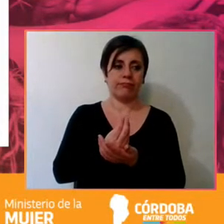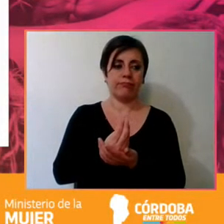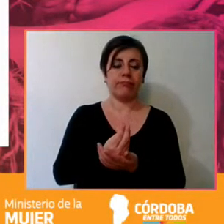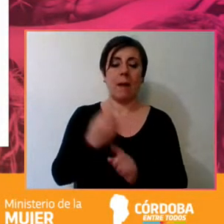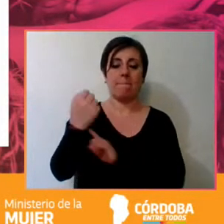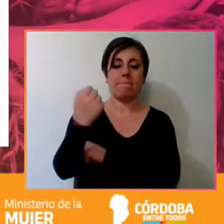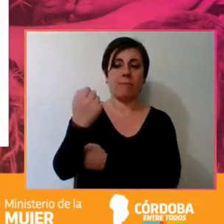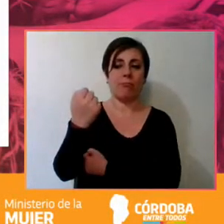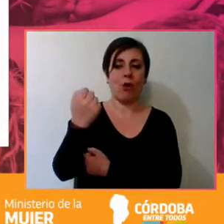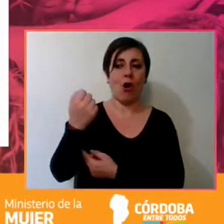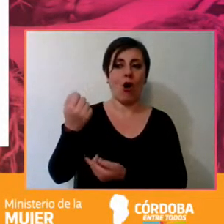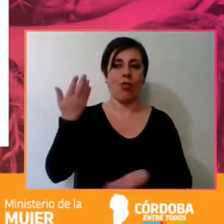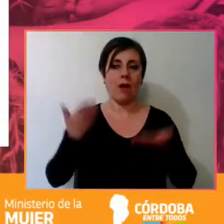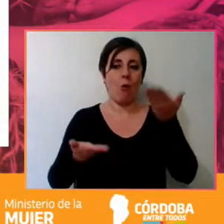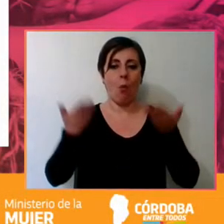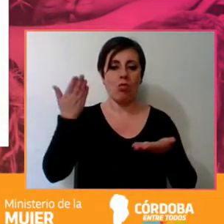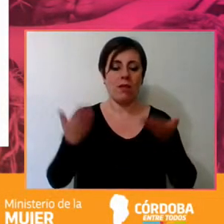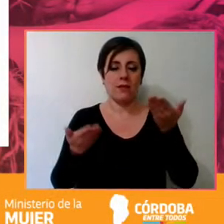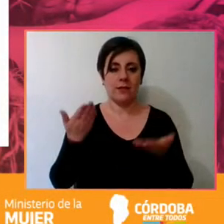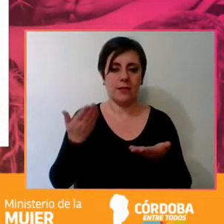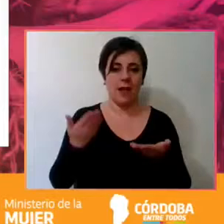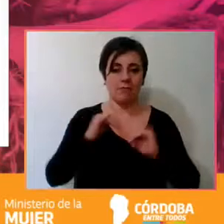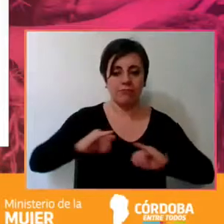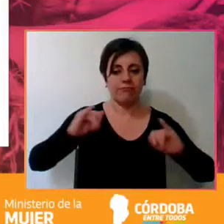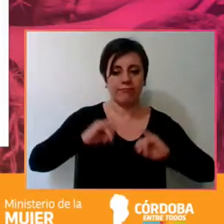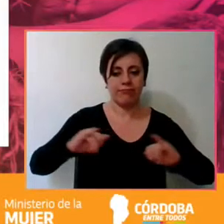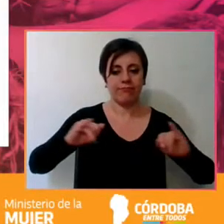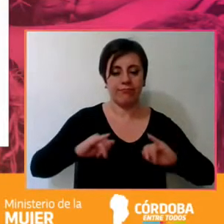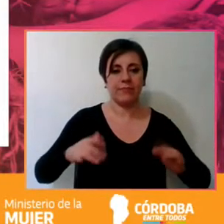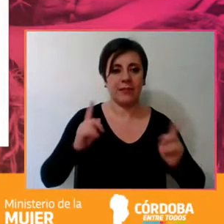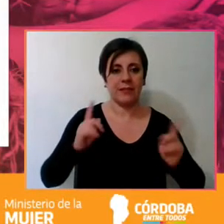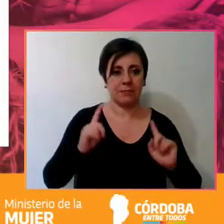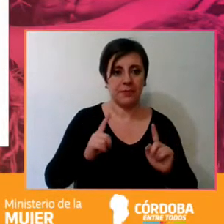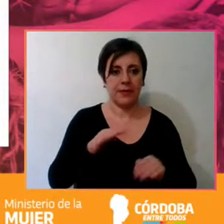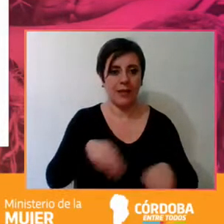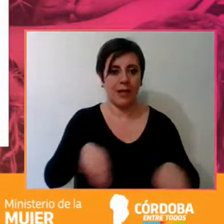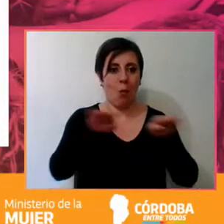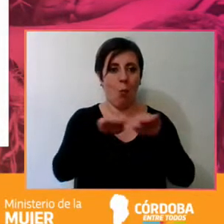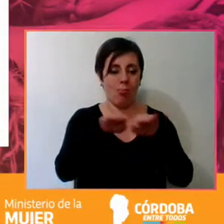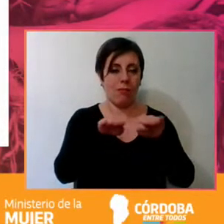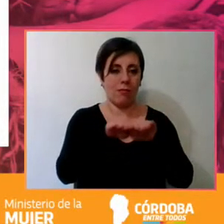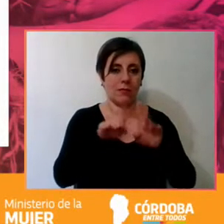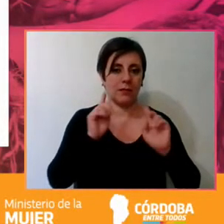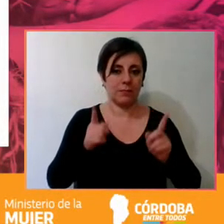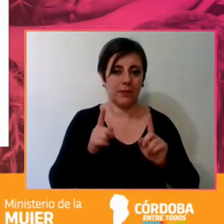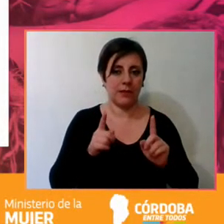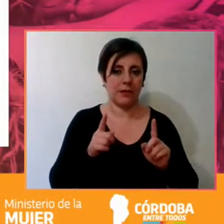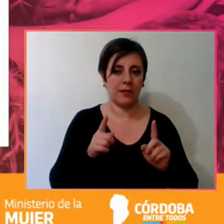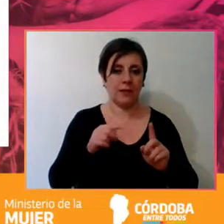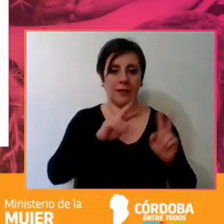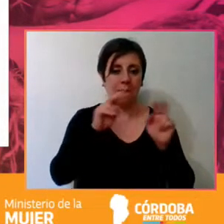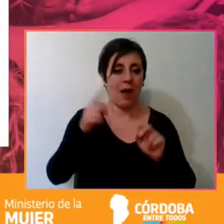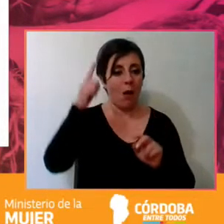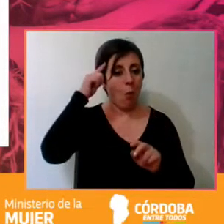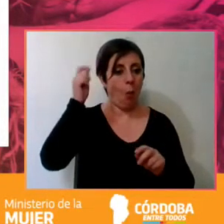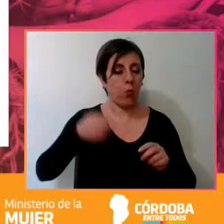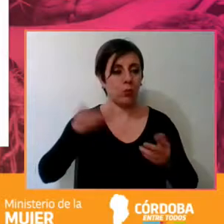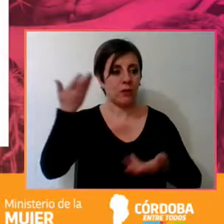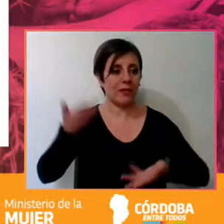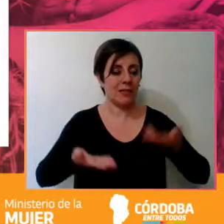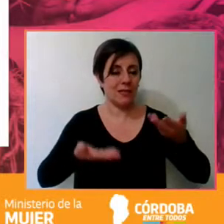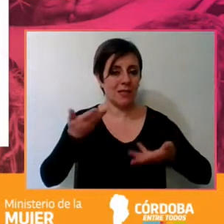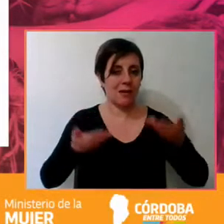como una política que se promueve dentro de la paridad que hablaba Alejandra, también se promueve la paridad en el sector justicia, porque se ha demostrado que cuando